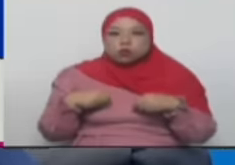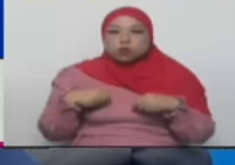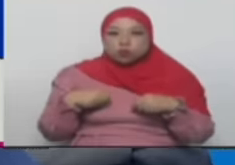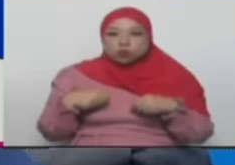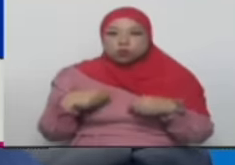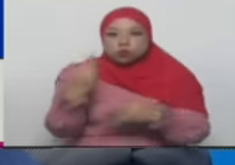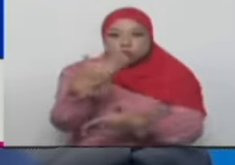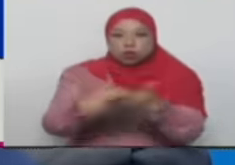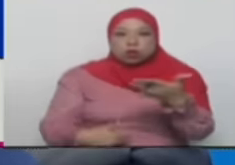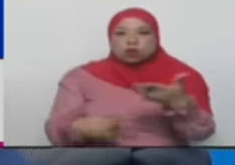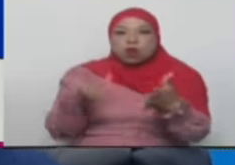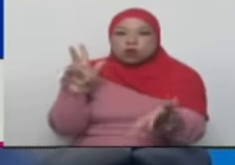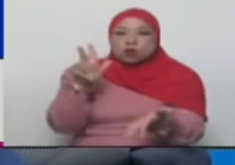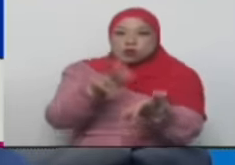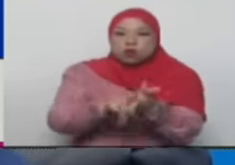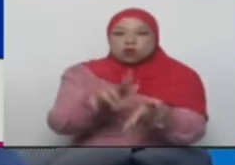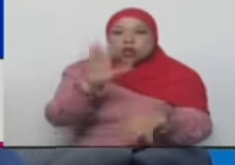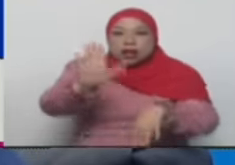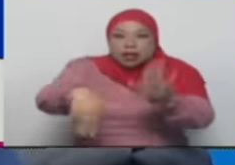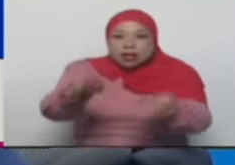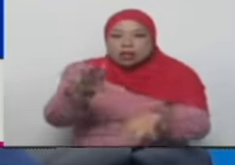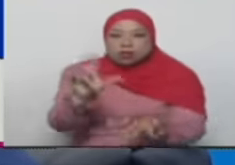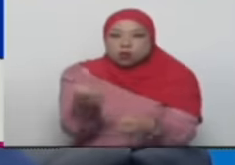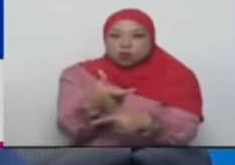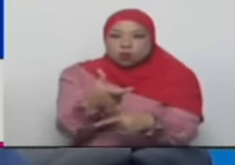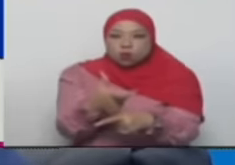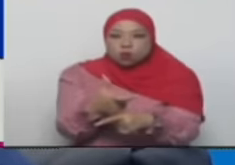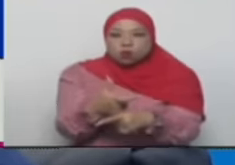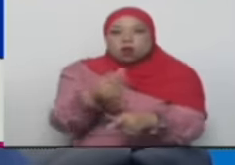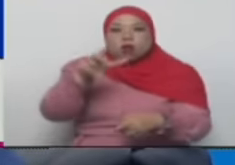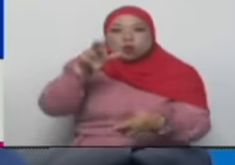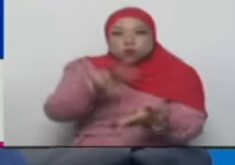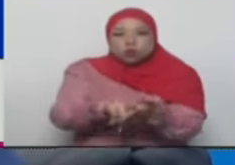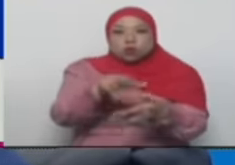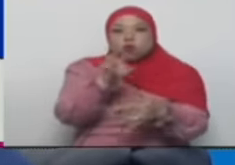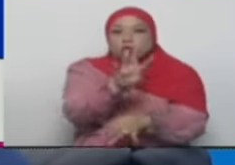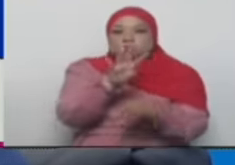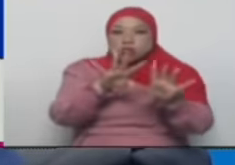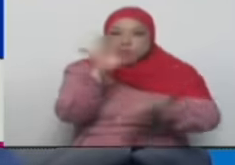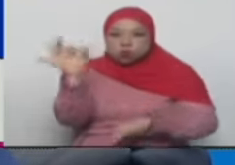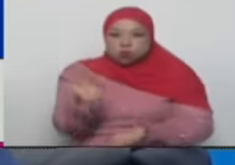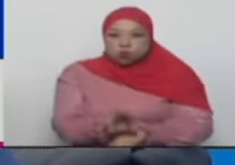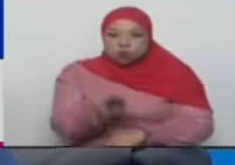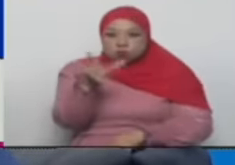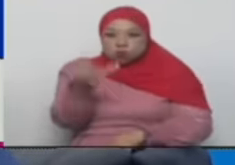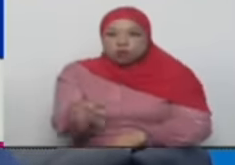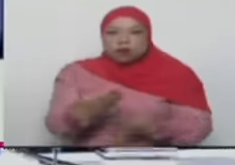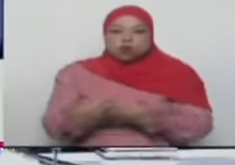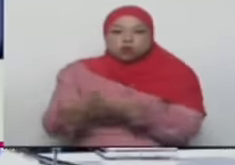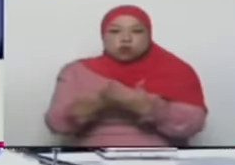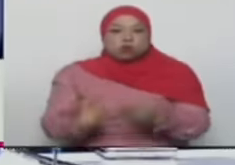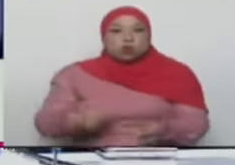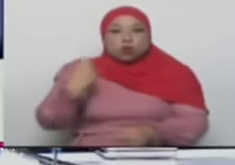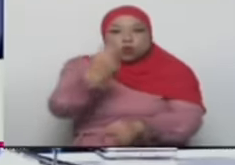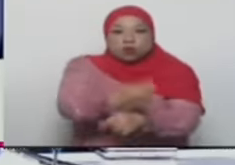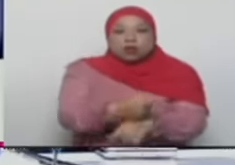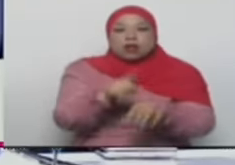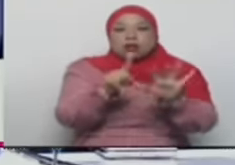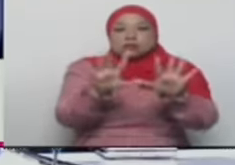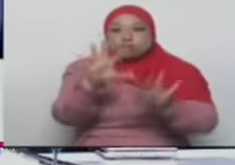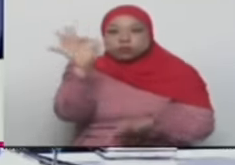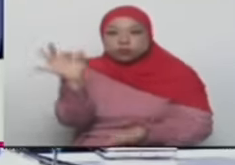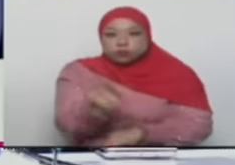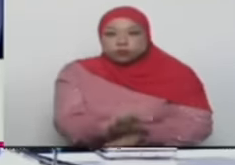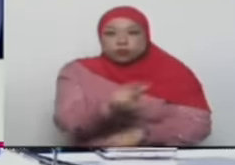en el cronograma que usted aprobó, hasta el 15 de agosto teníamos la aprobación del 85% de la asignación de los cupos. O sea, el 85% de los muchachos